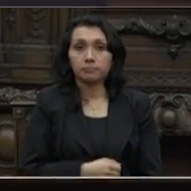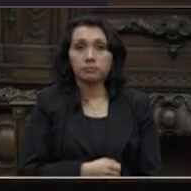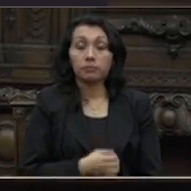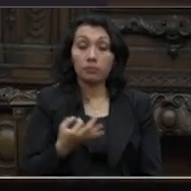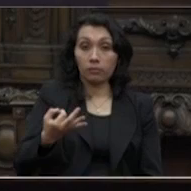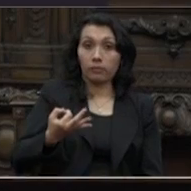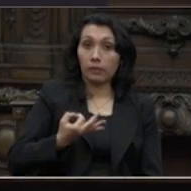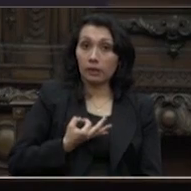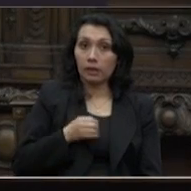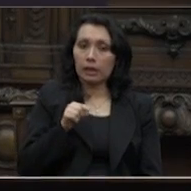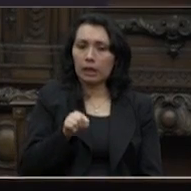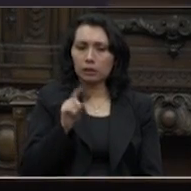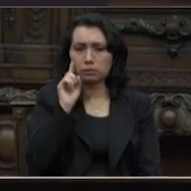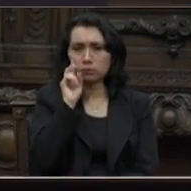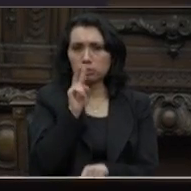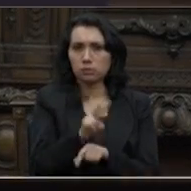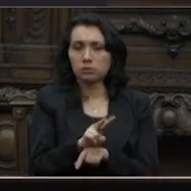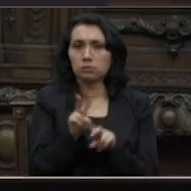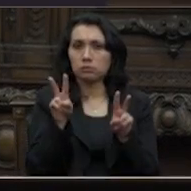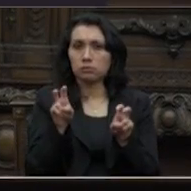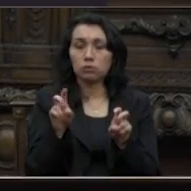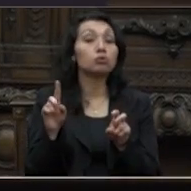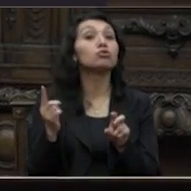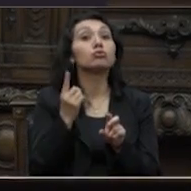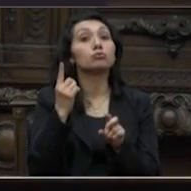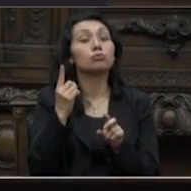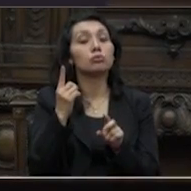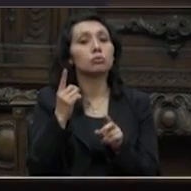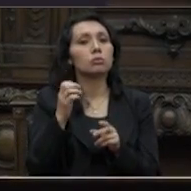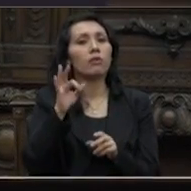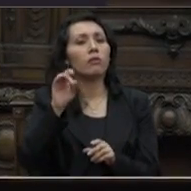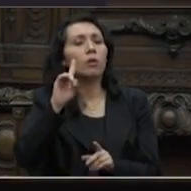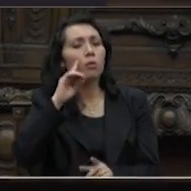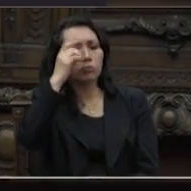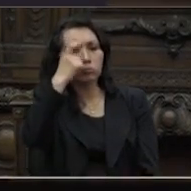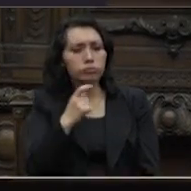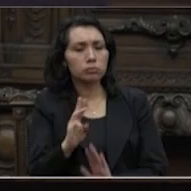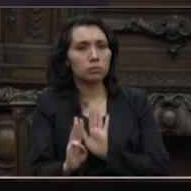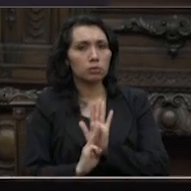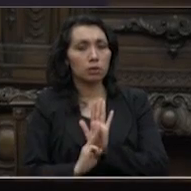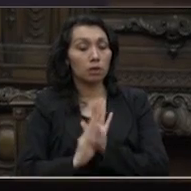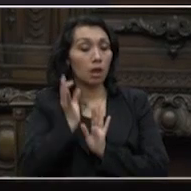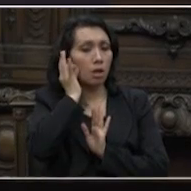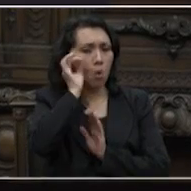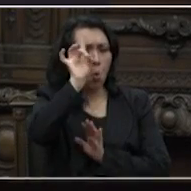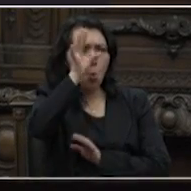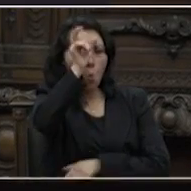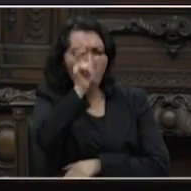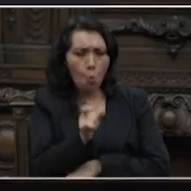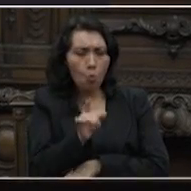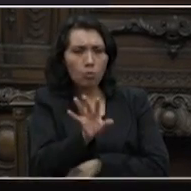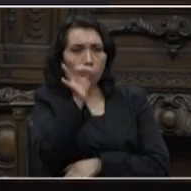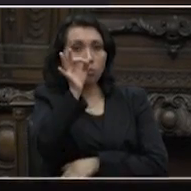Nos dice esta mirada sobre solo un factor identitario de la mujer,